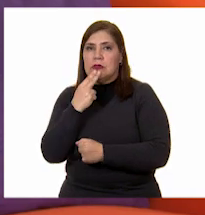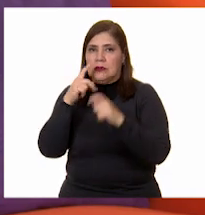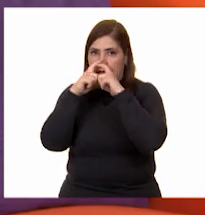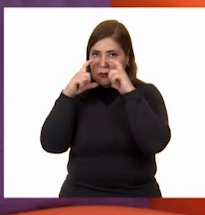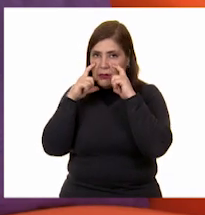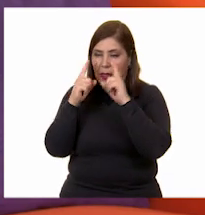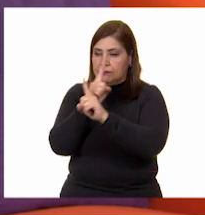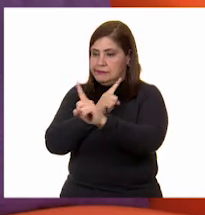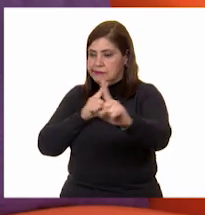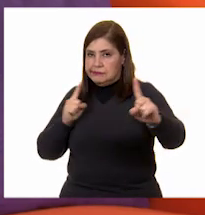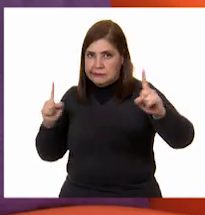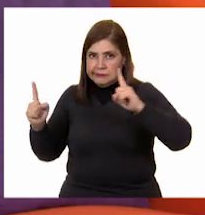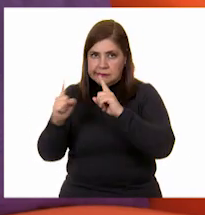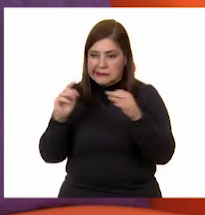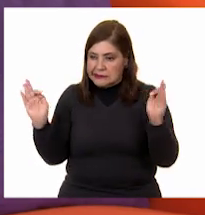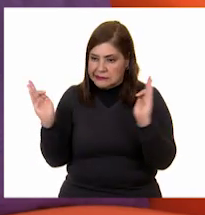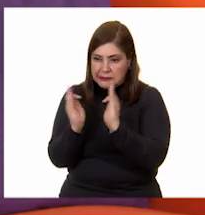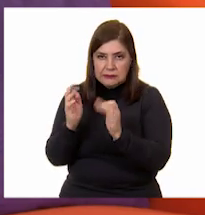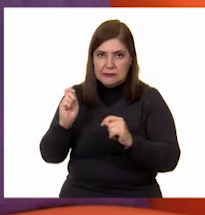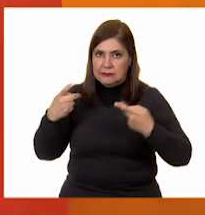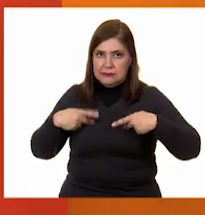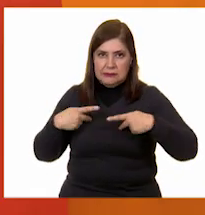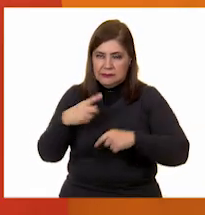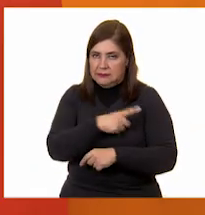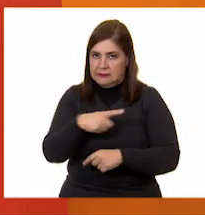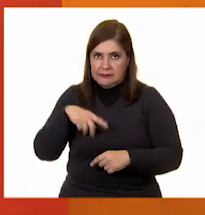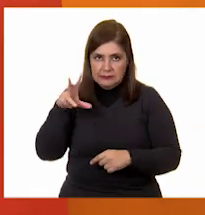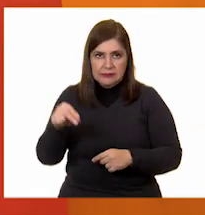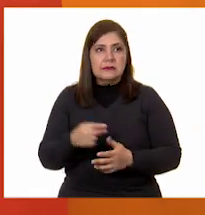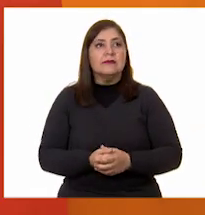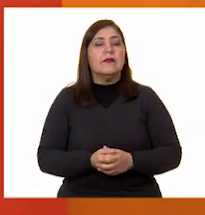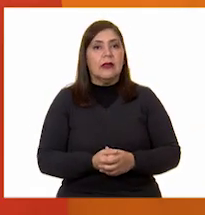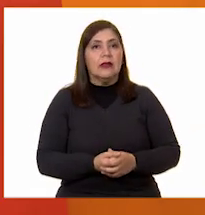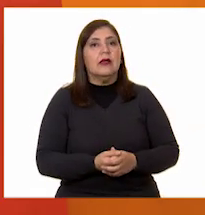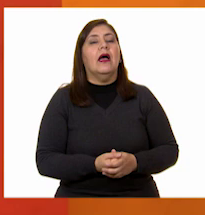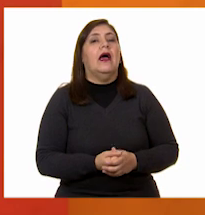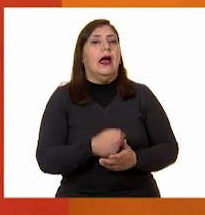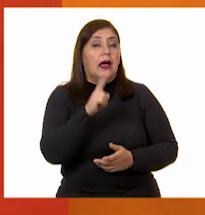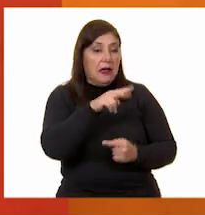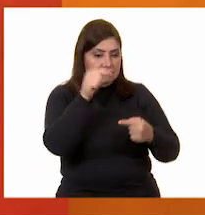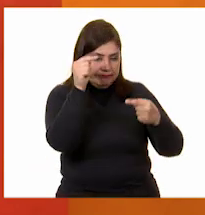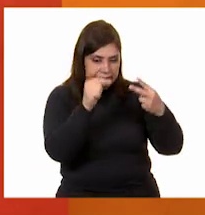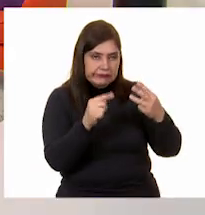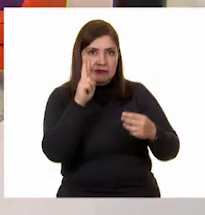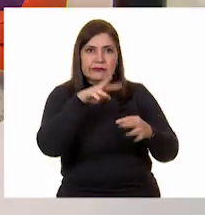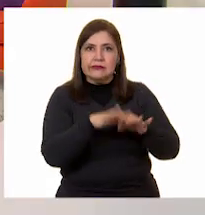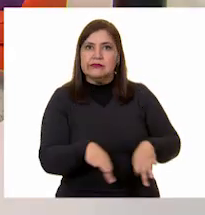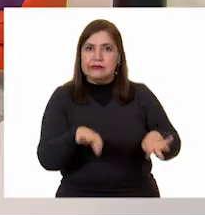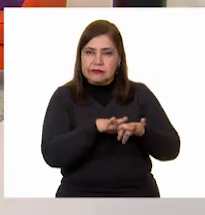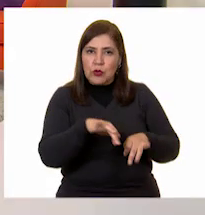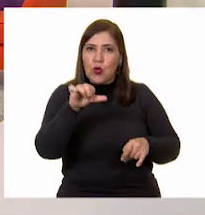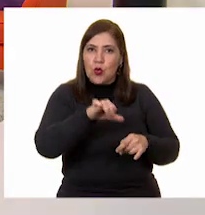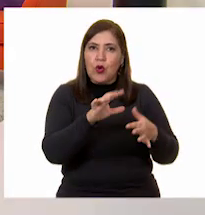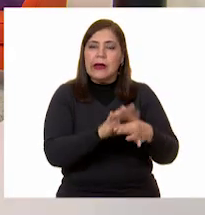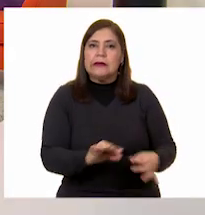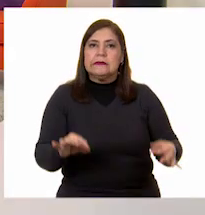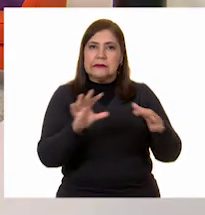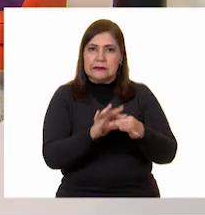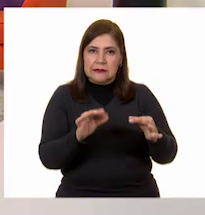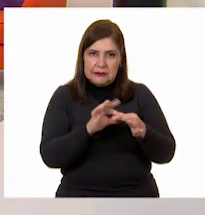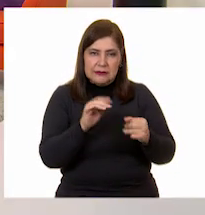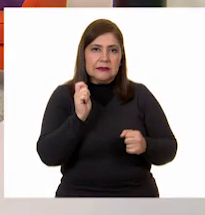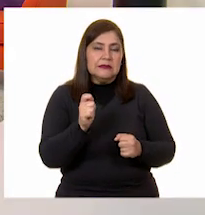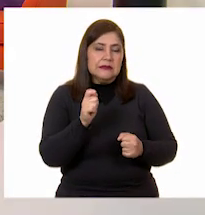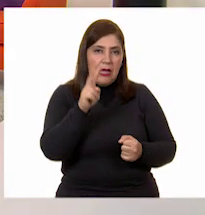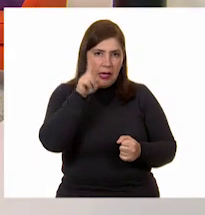sana distancia en la medida de lo posible. Gwendolyn, qué importante todo lo que hemos platicado el día de hoy. Si bien